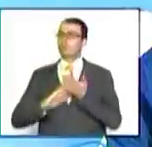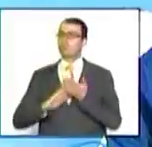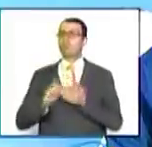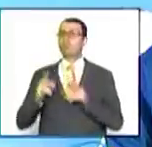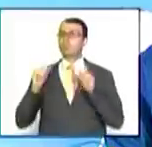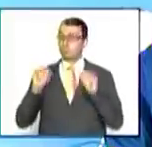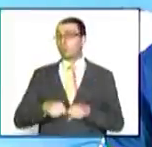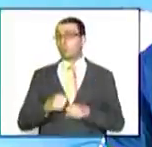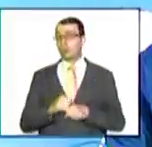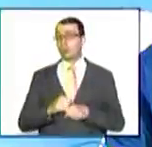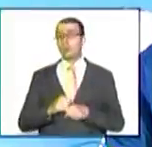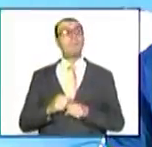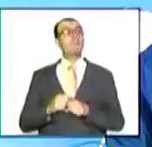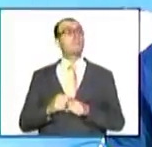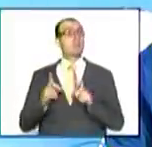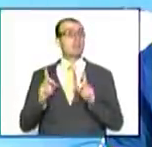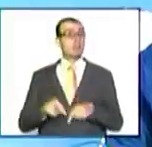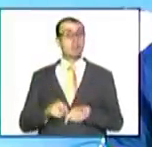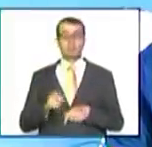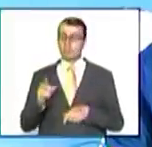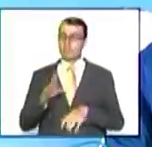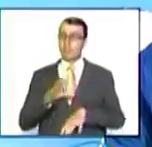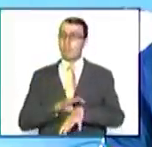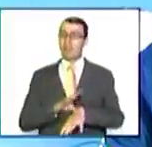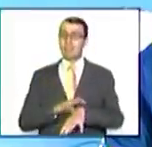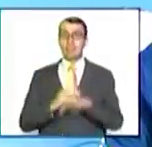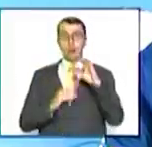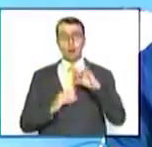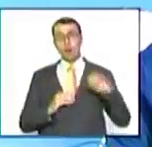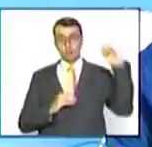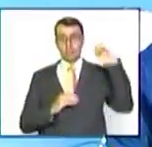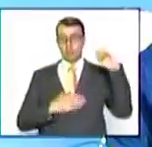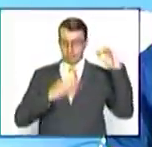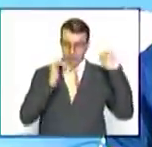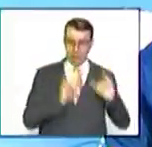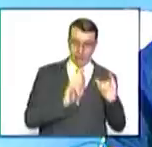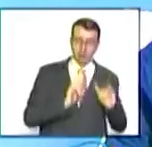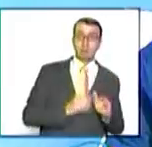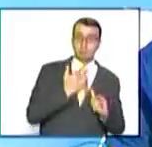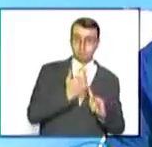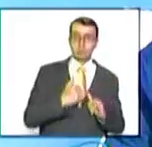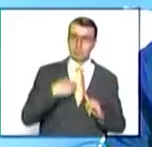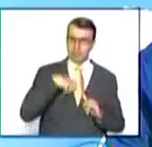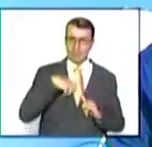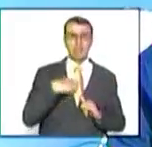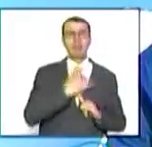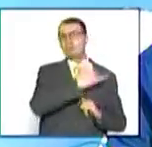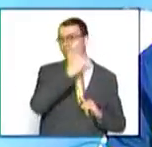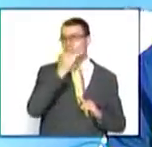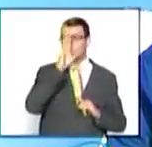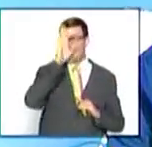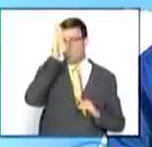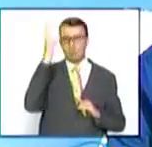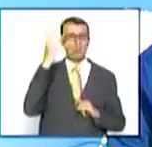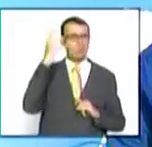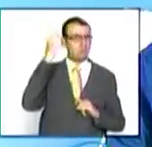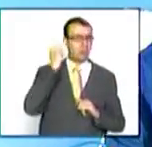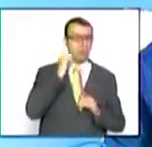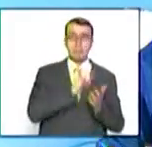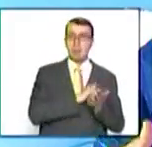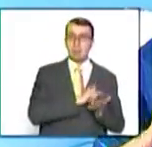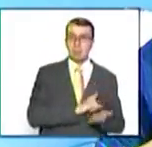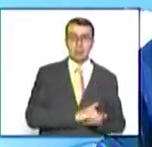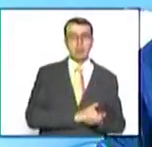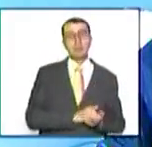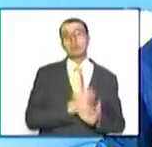afortunadamente la medicina occidental, que es la nuestra, la ortodoxa, la clásica, como la gente la llama, se